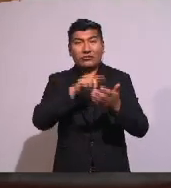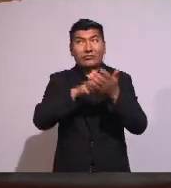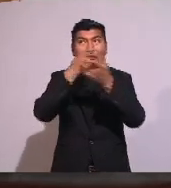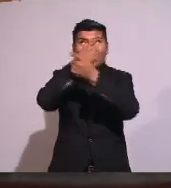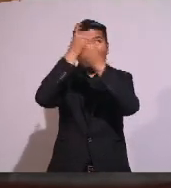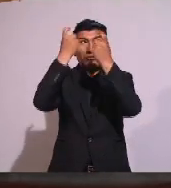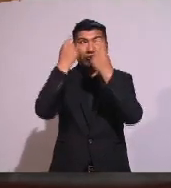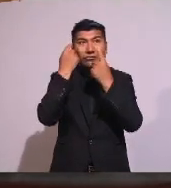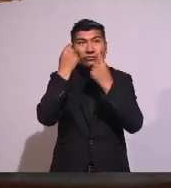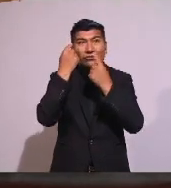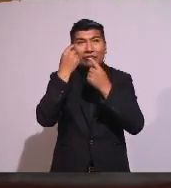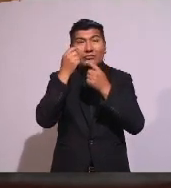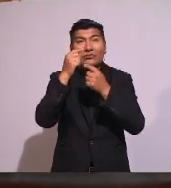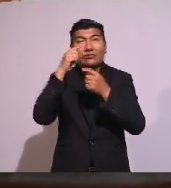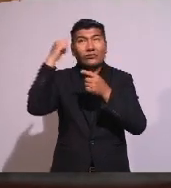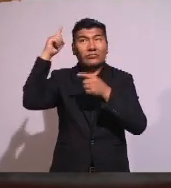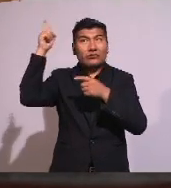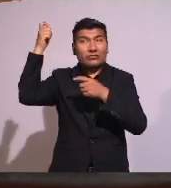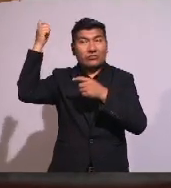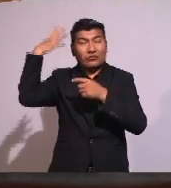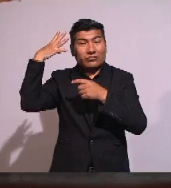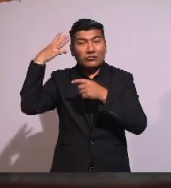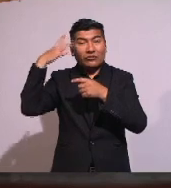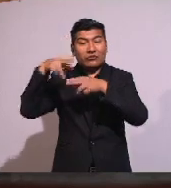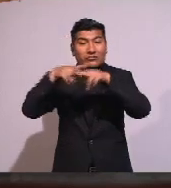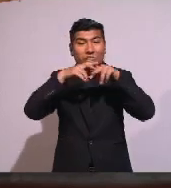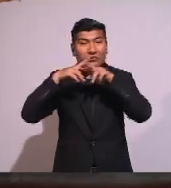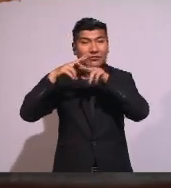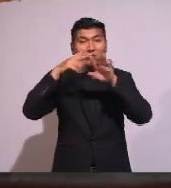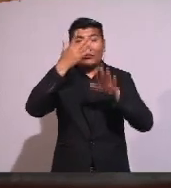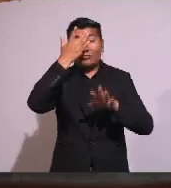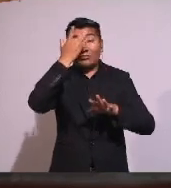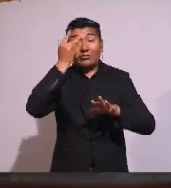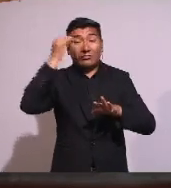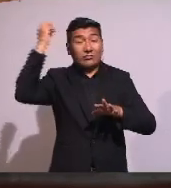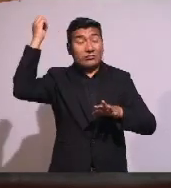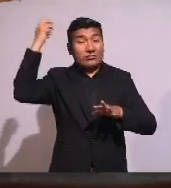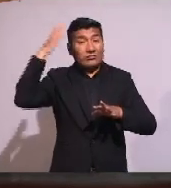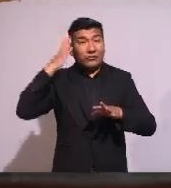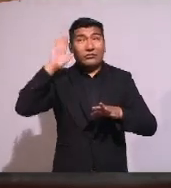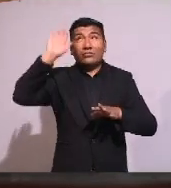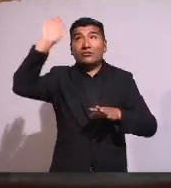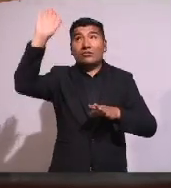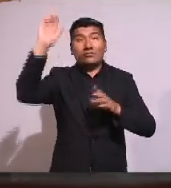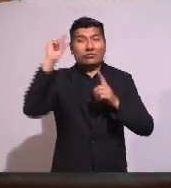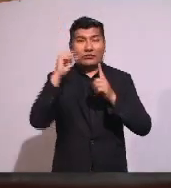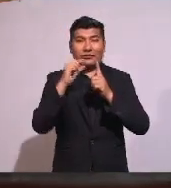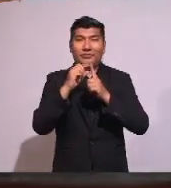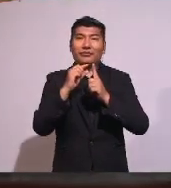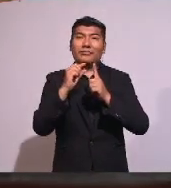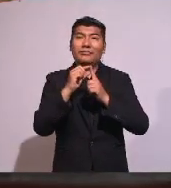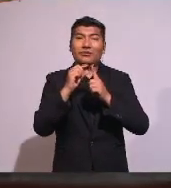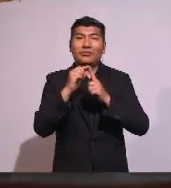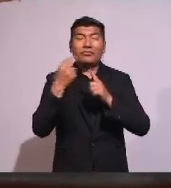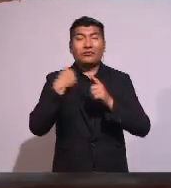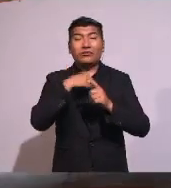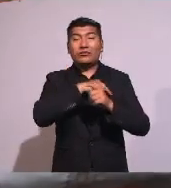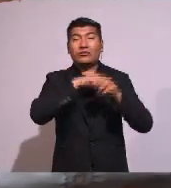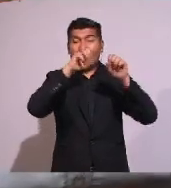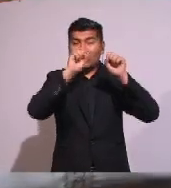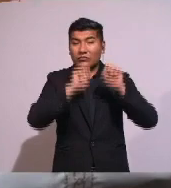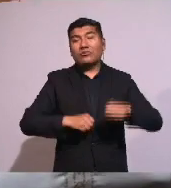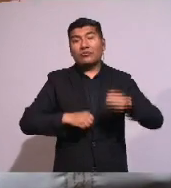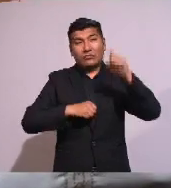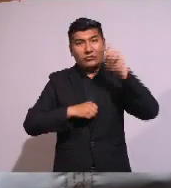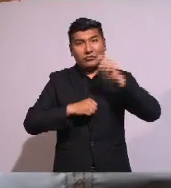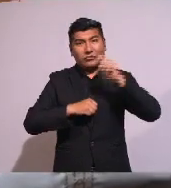ser luz y sal, porque iluminados por su palabra, podamos y